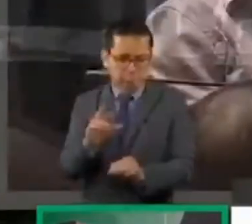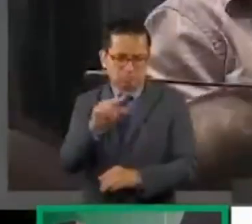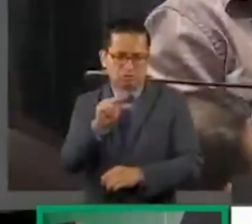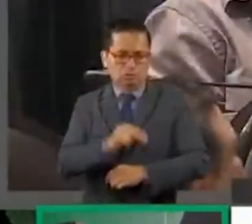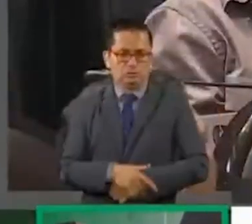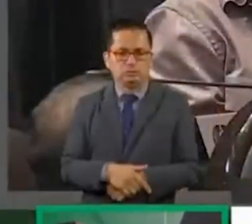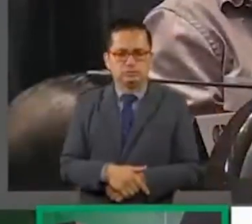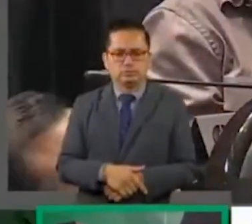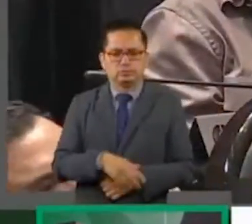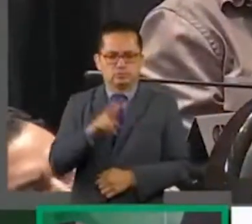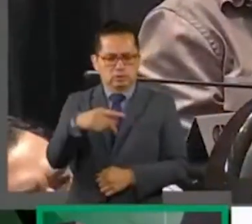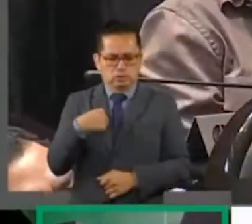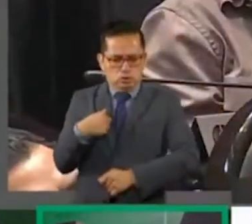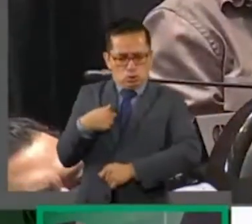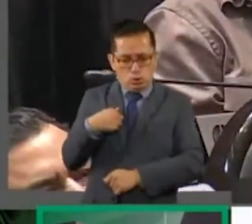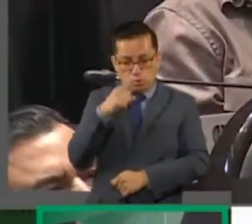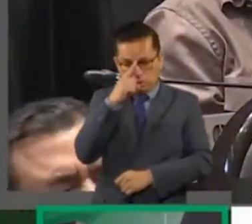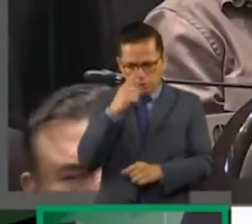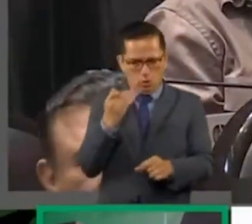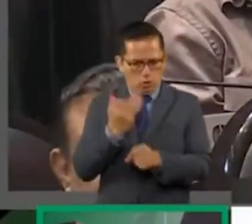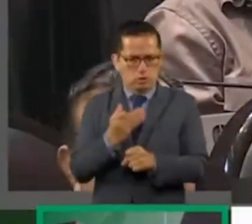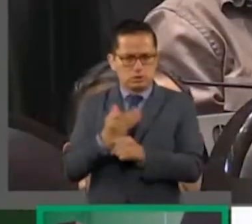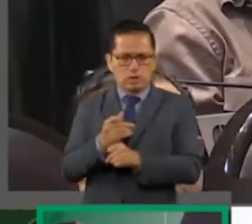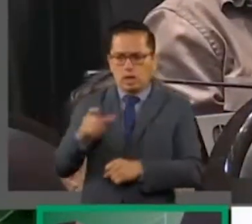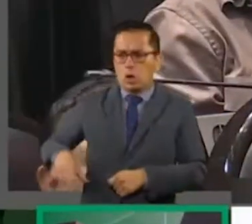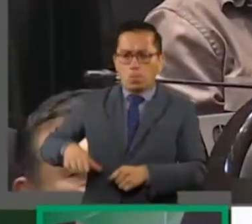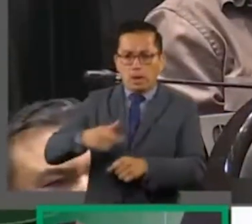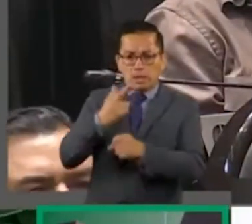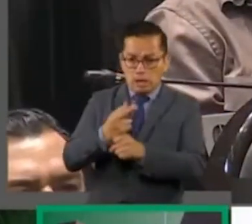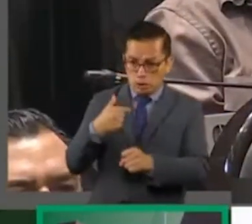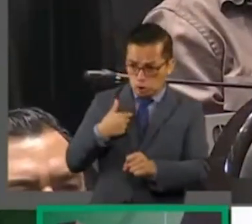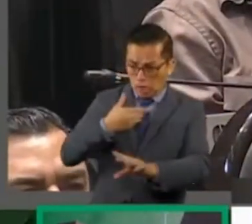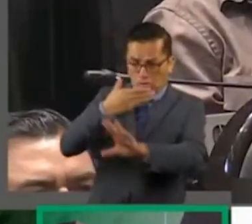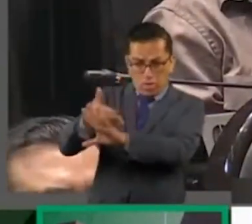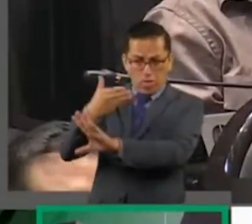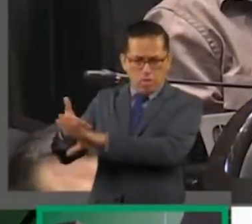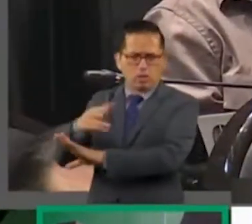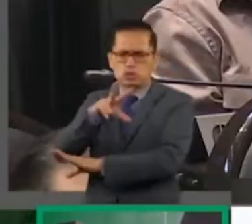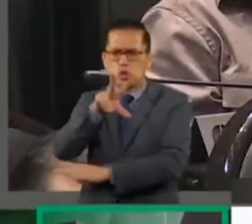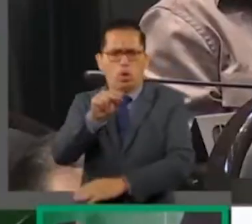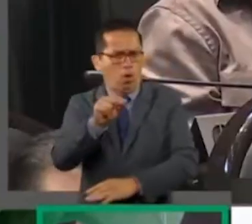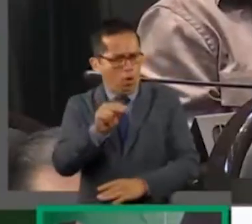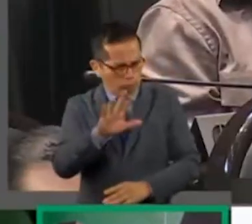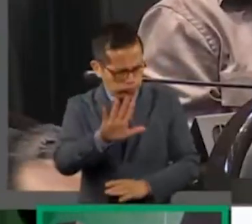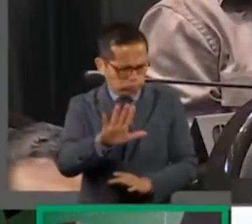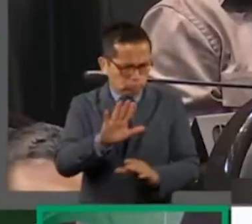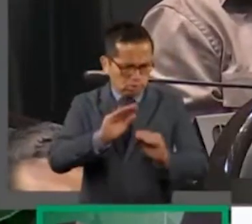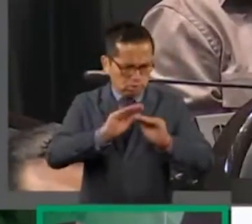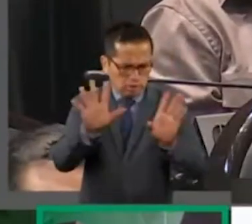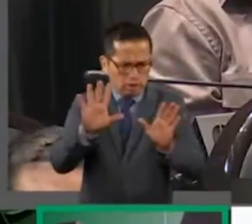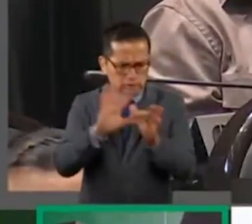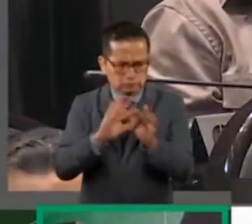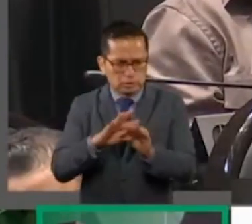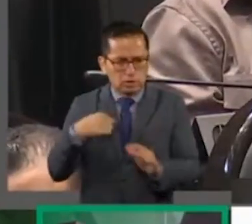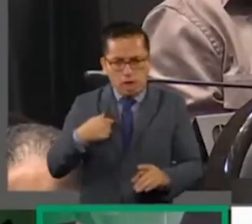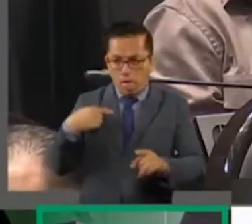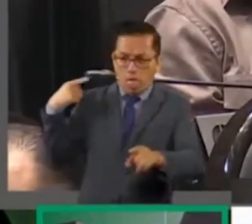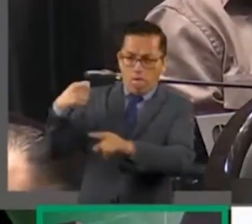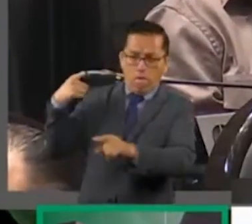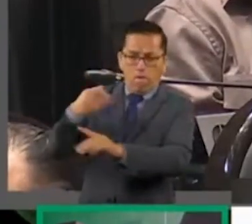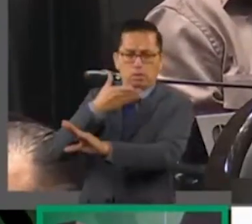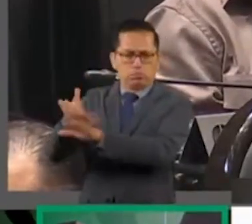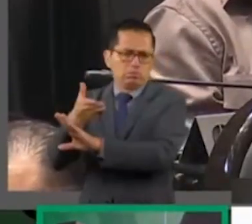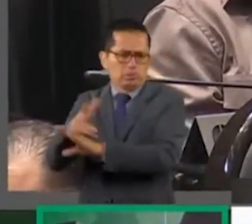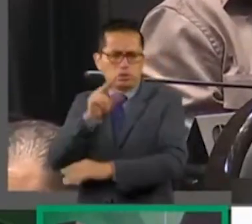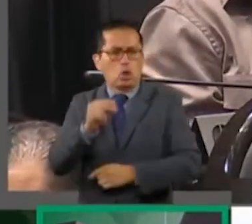no estoy acá atacando a los gobernadores, que se entienda muy claro. Yo estoy diciéndole acá a los legisladores del Partido